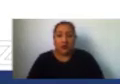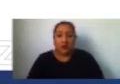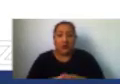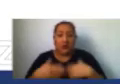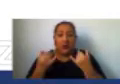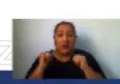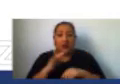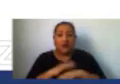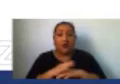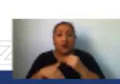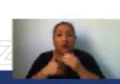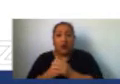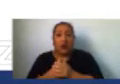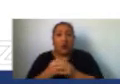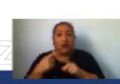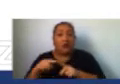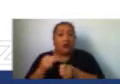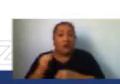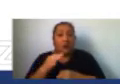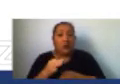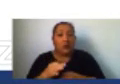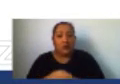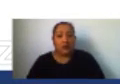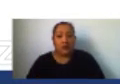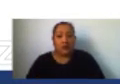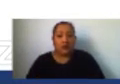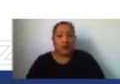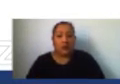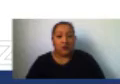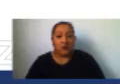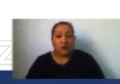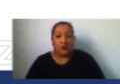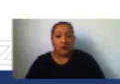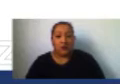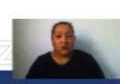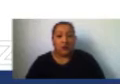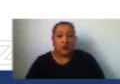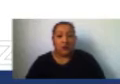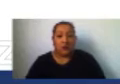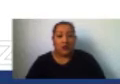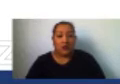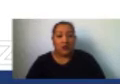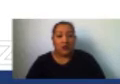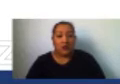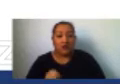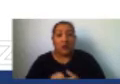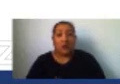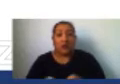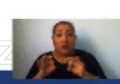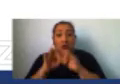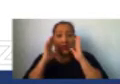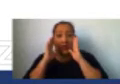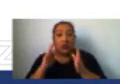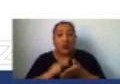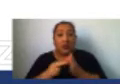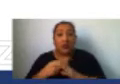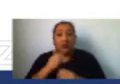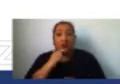sobre su abastecimiento por provincias, asegurar la reactivación de los establecimientos de primera atención, se cumpla